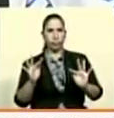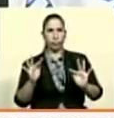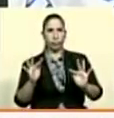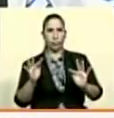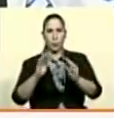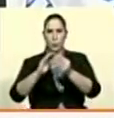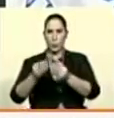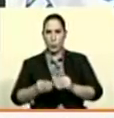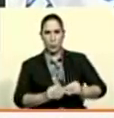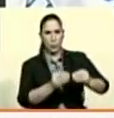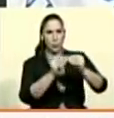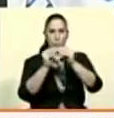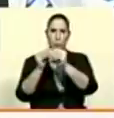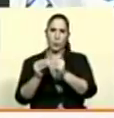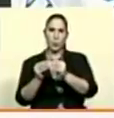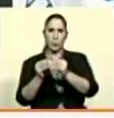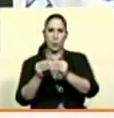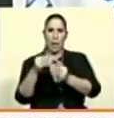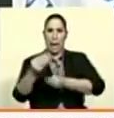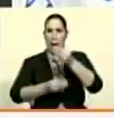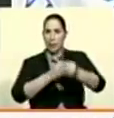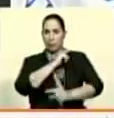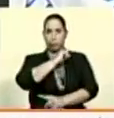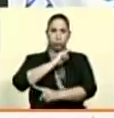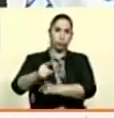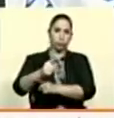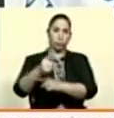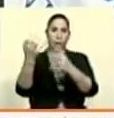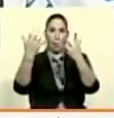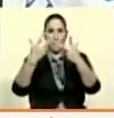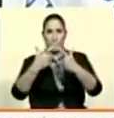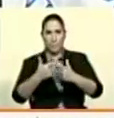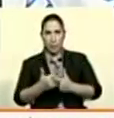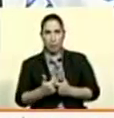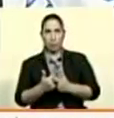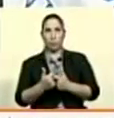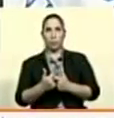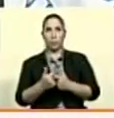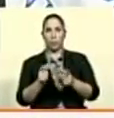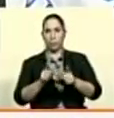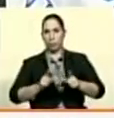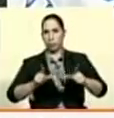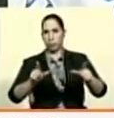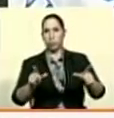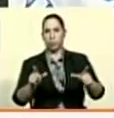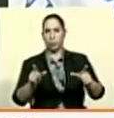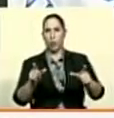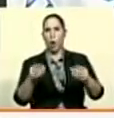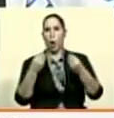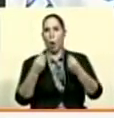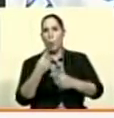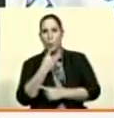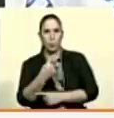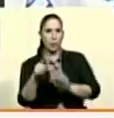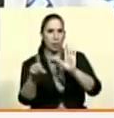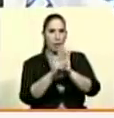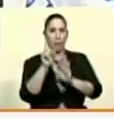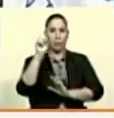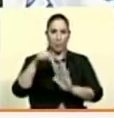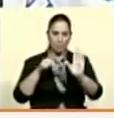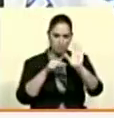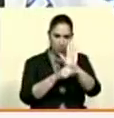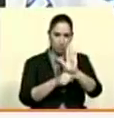reparos y aplicar las sanciones administrativas a que haya lugar de conformidad con la ley.